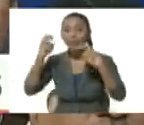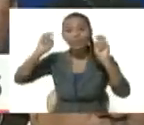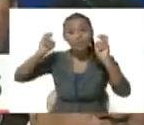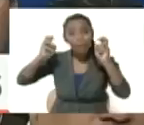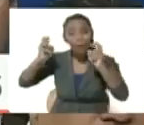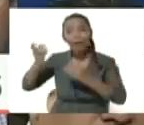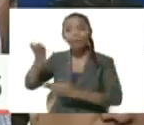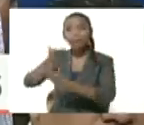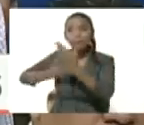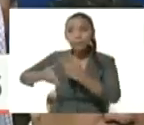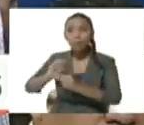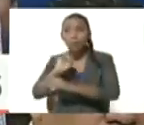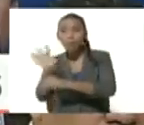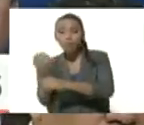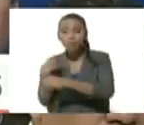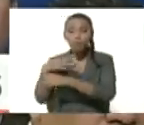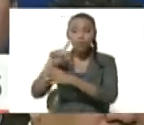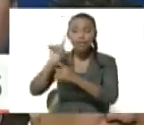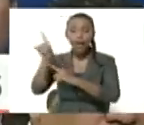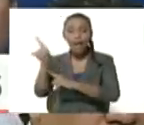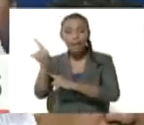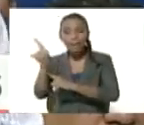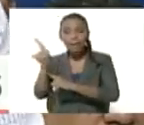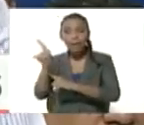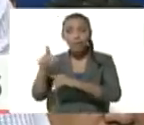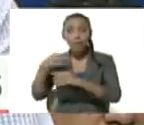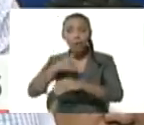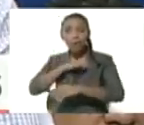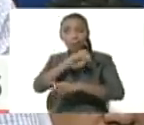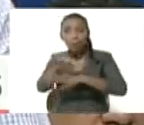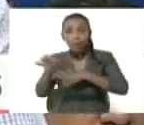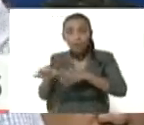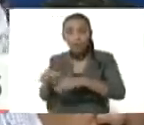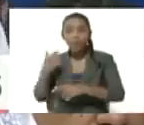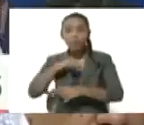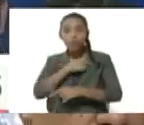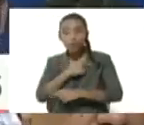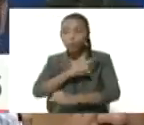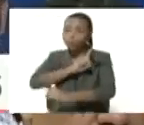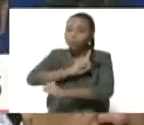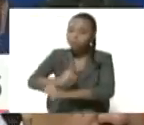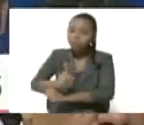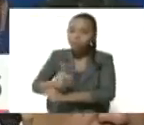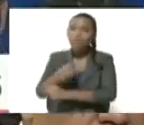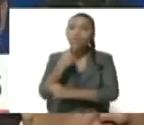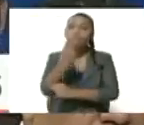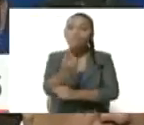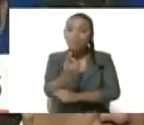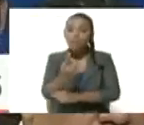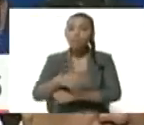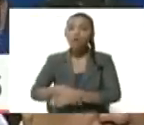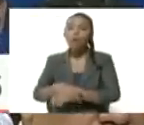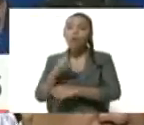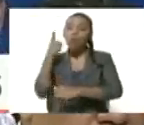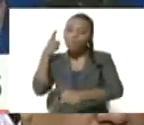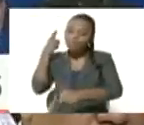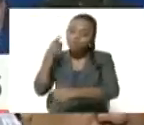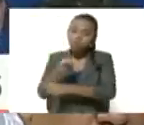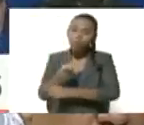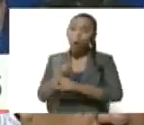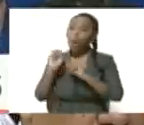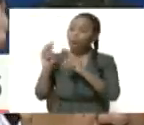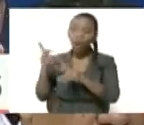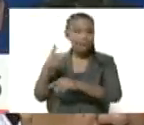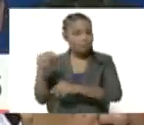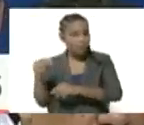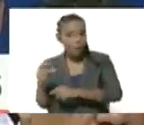transferencia de competencias, aquellas atribuciones que tienen nuestros municipios y que estamos en la obligación, usted lo ha dicho, no es una opción, es una obligación,